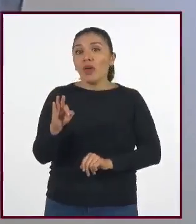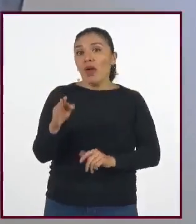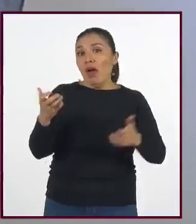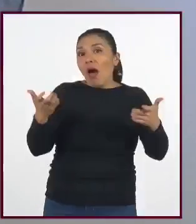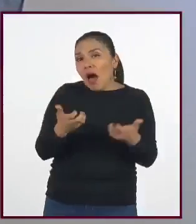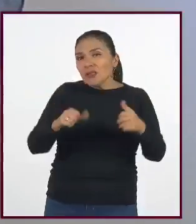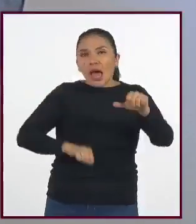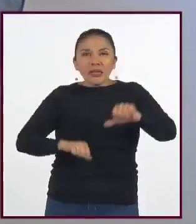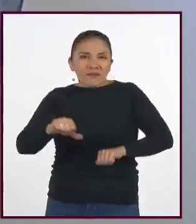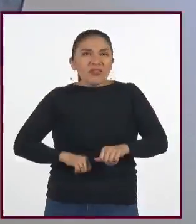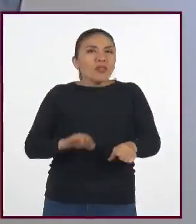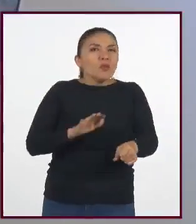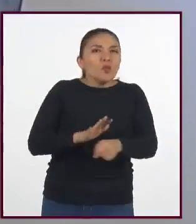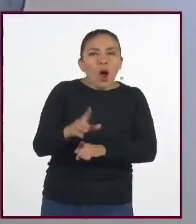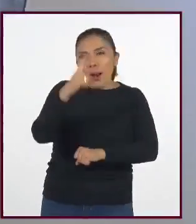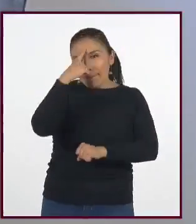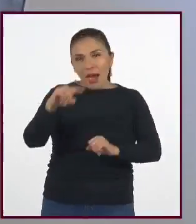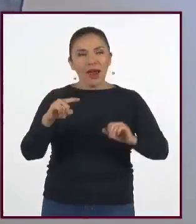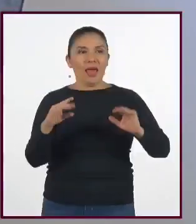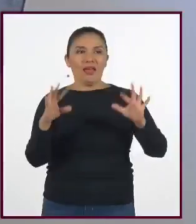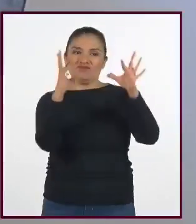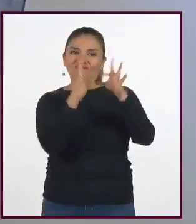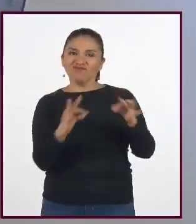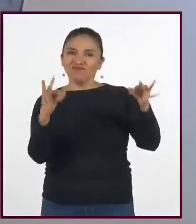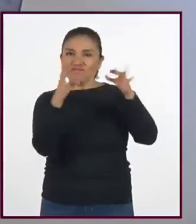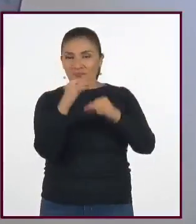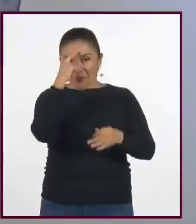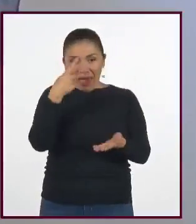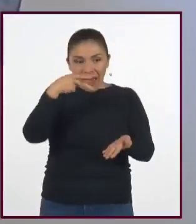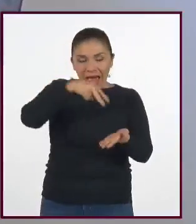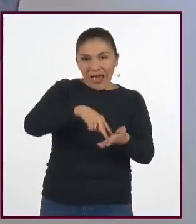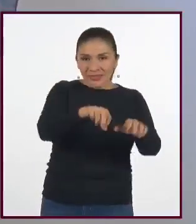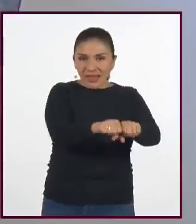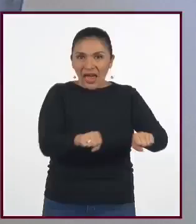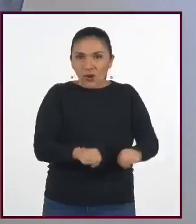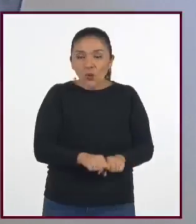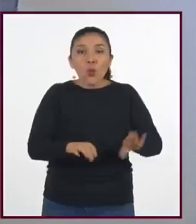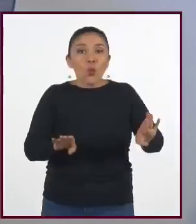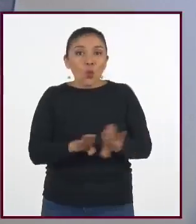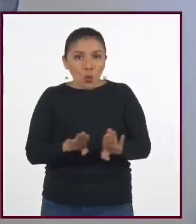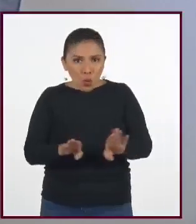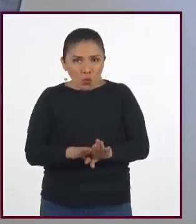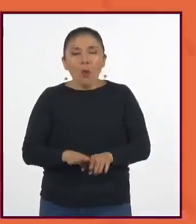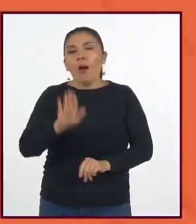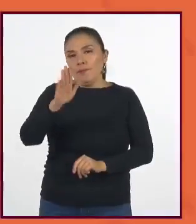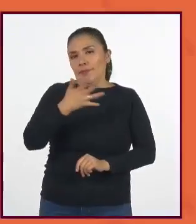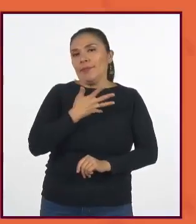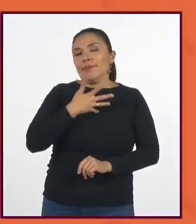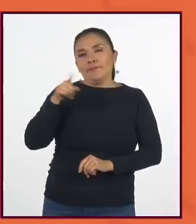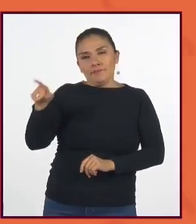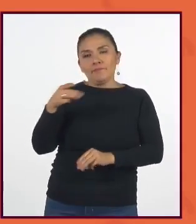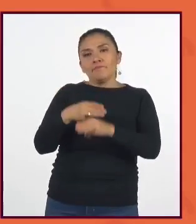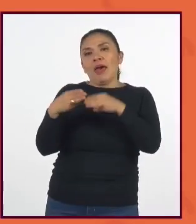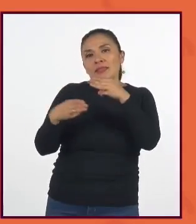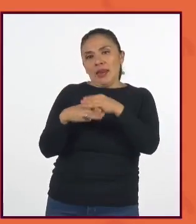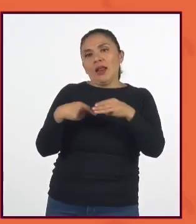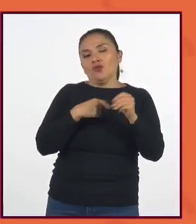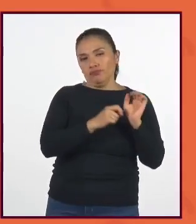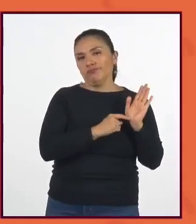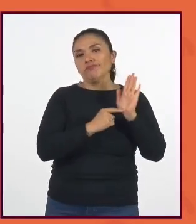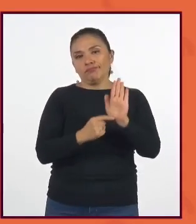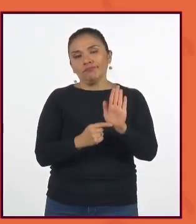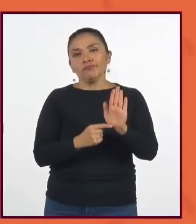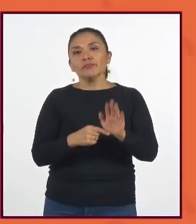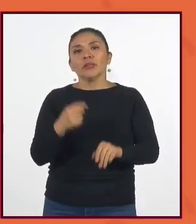dinámicas proponer en el aula, les dejo algunos materiales de apoyo. Está